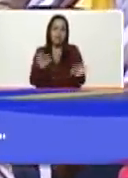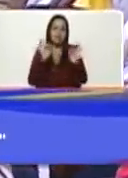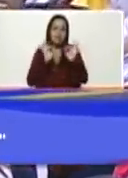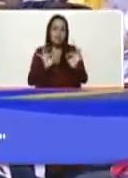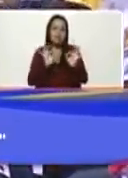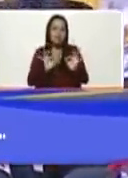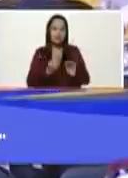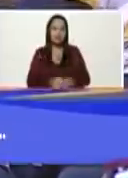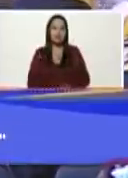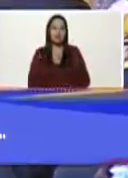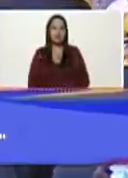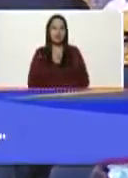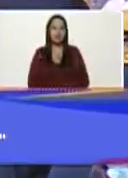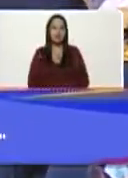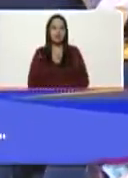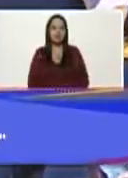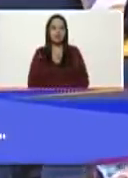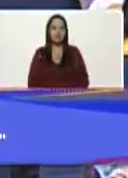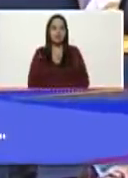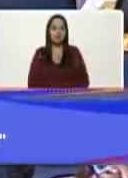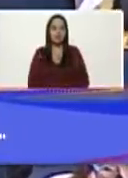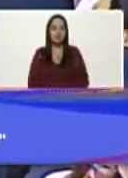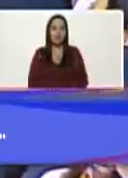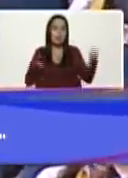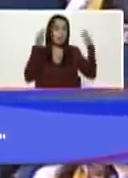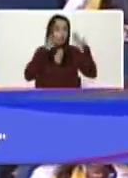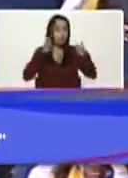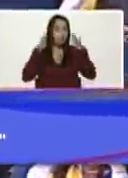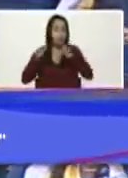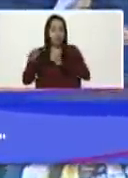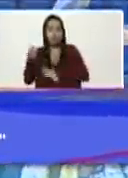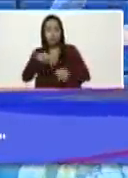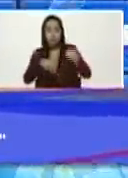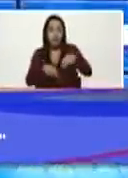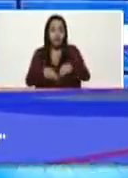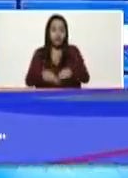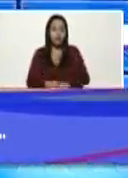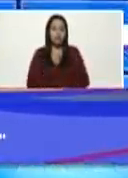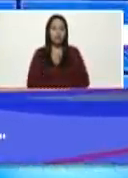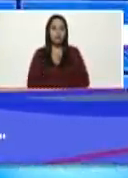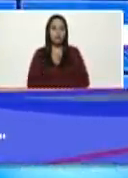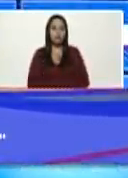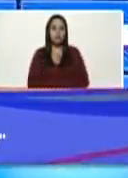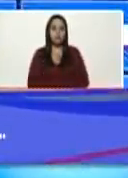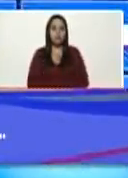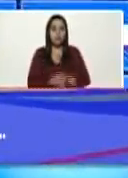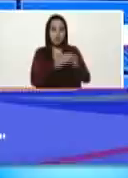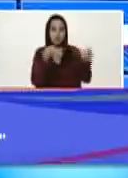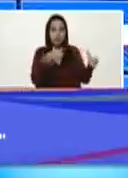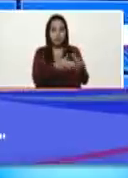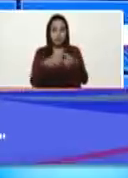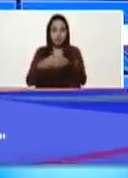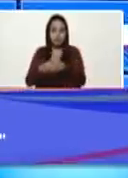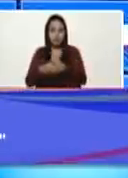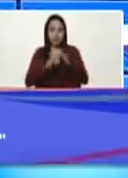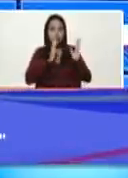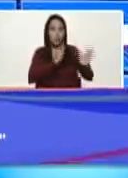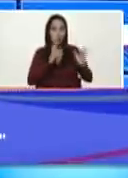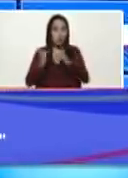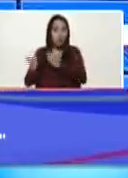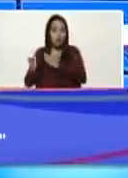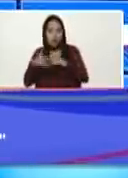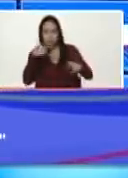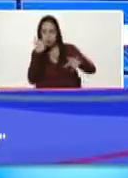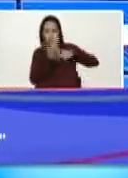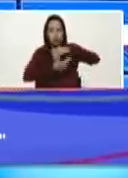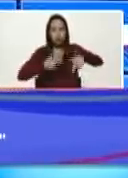especializaciones, y ir ordenando cada vez más, ministro Carlos Alvarado y a todo su equipo, ir ordenando y